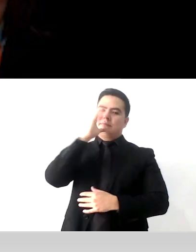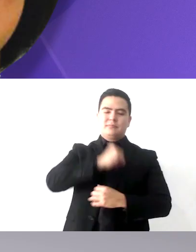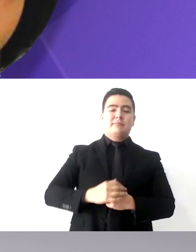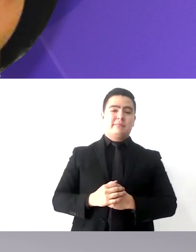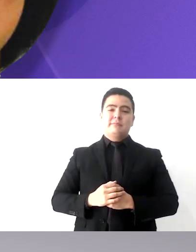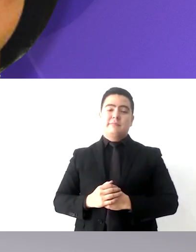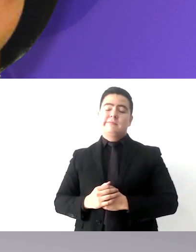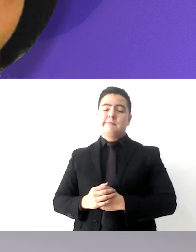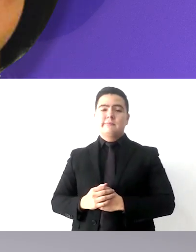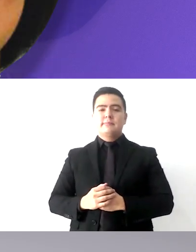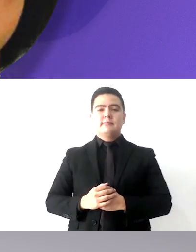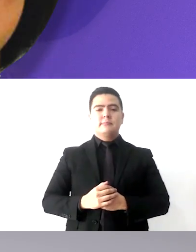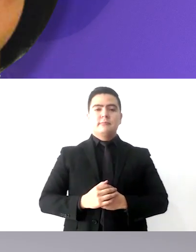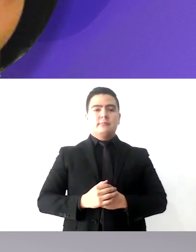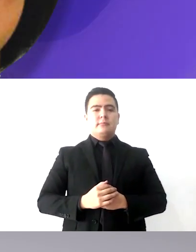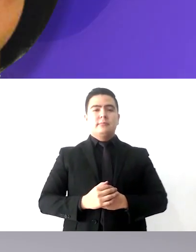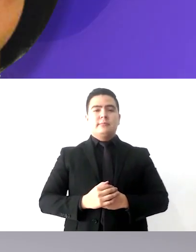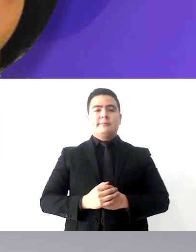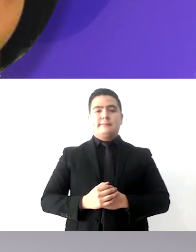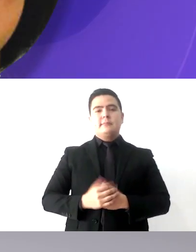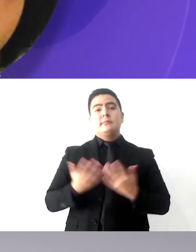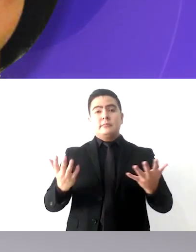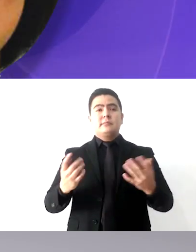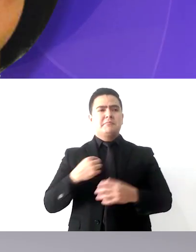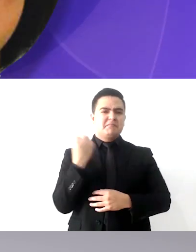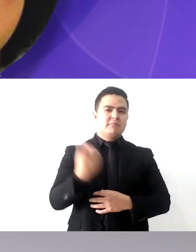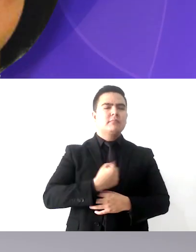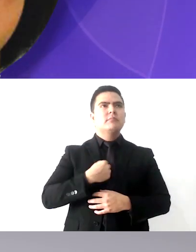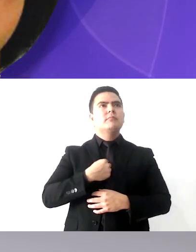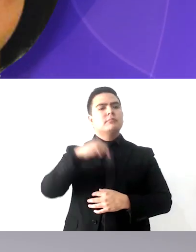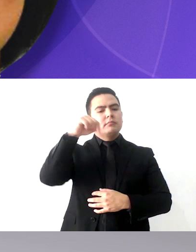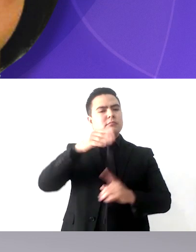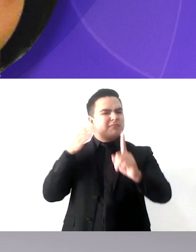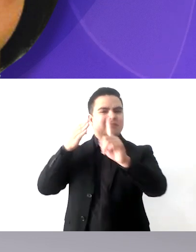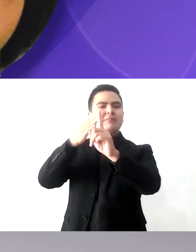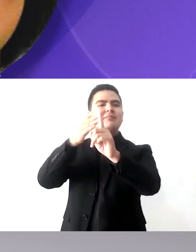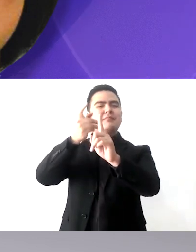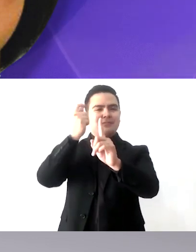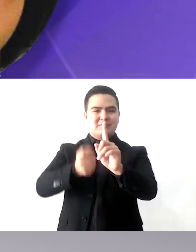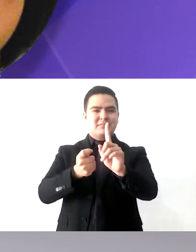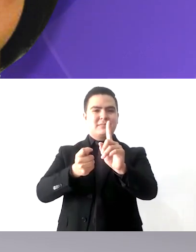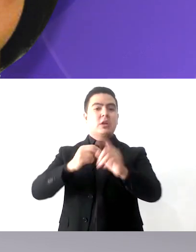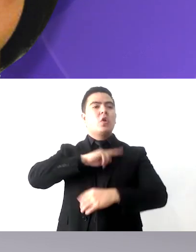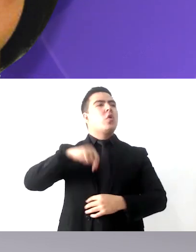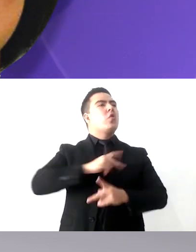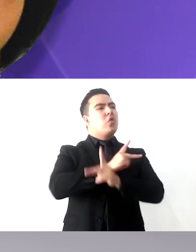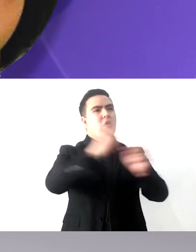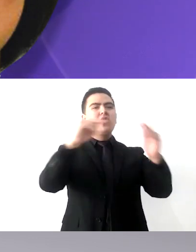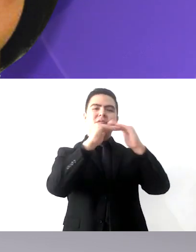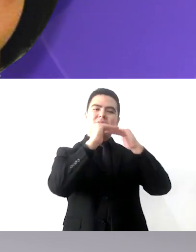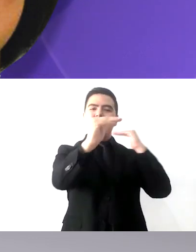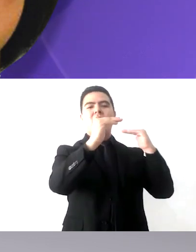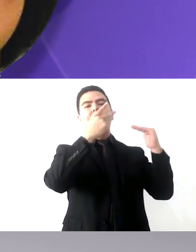libertad. Y eso es al final lo que se pretende, ¿no? Es decir, que tengamos las mismas condiciones que tienen los varones